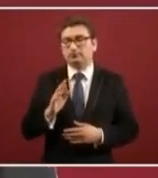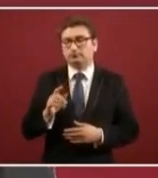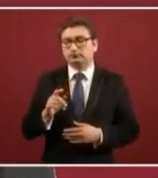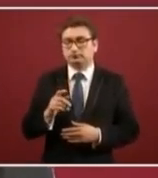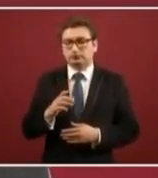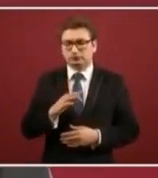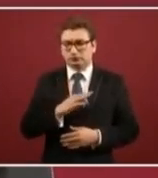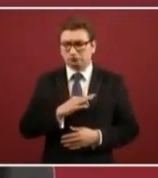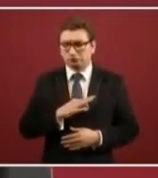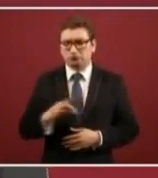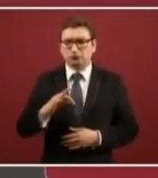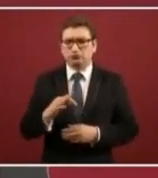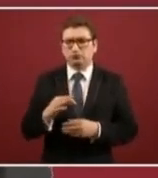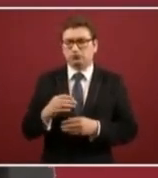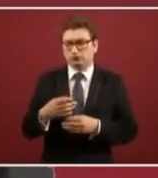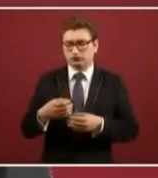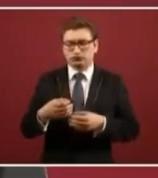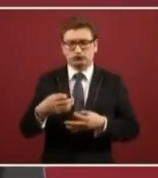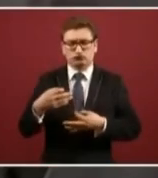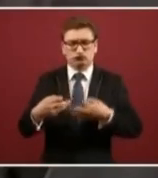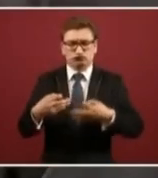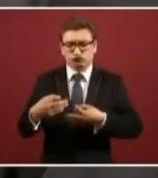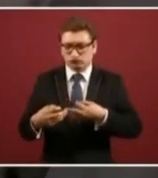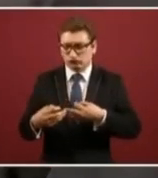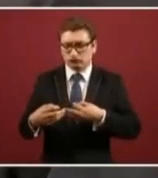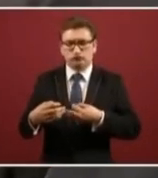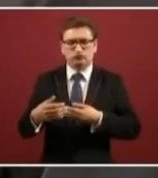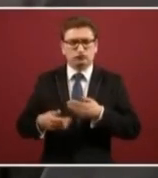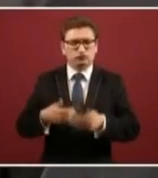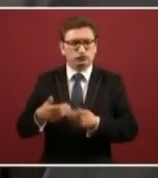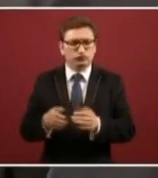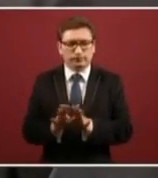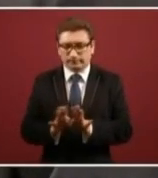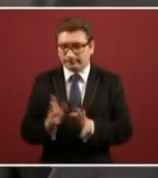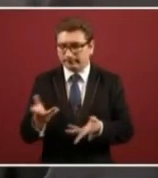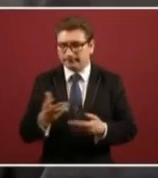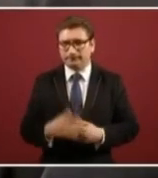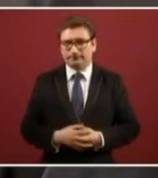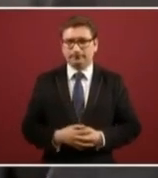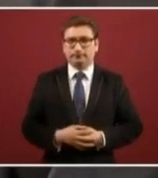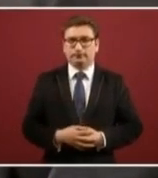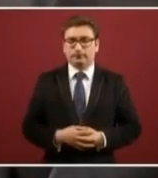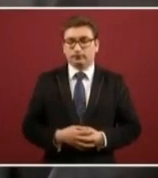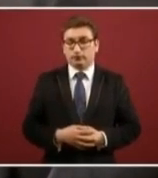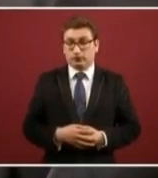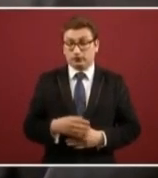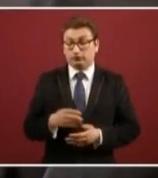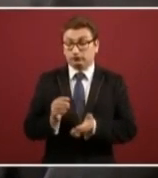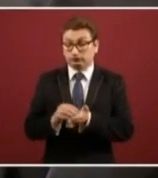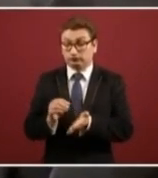elementos, cómo están los juicios y si están vigentes